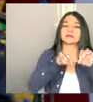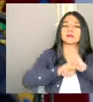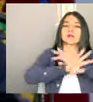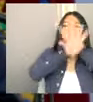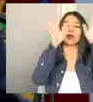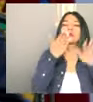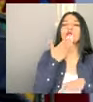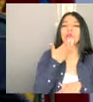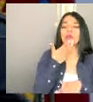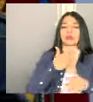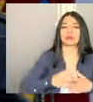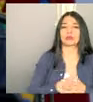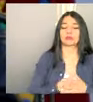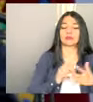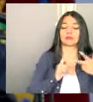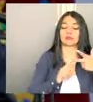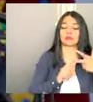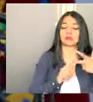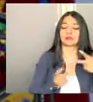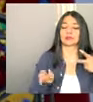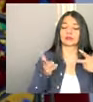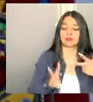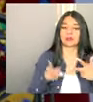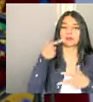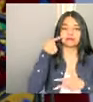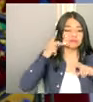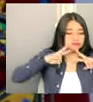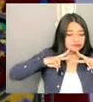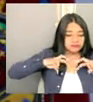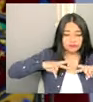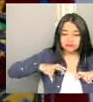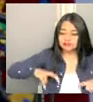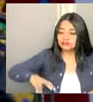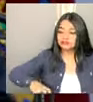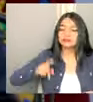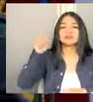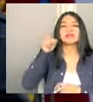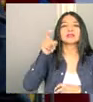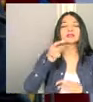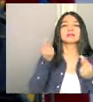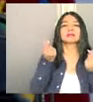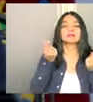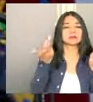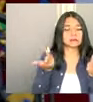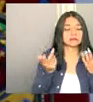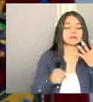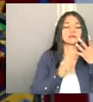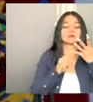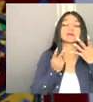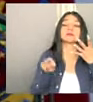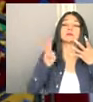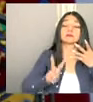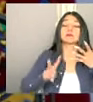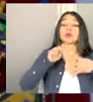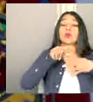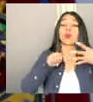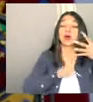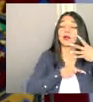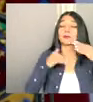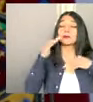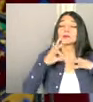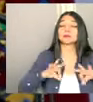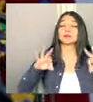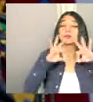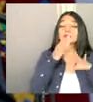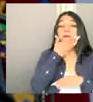consistir. La tercera es hacer una fiscalización, cuál la que la ciudad necesita, Y la cuarta, a la que le vamos a poner mucho énfasis, es mejorar